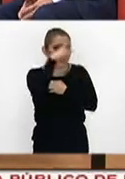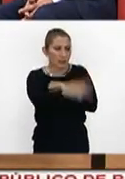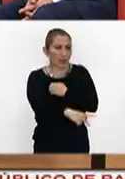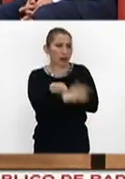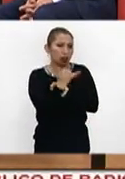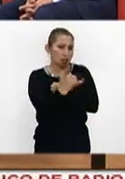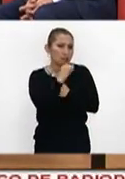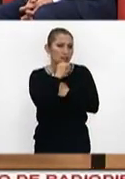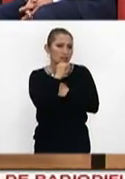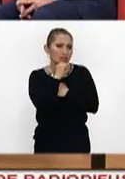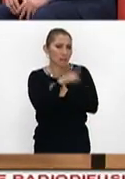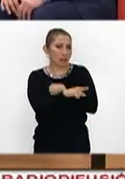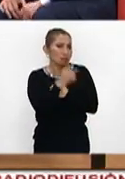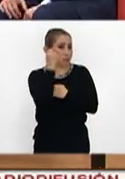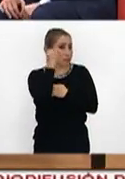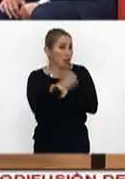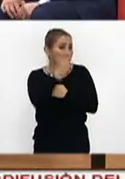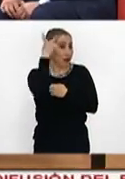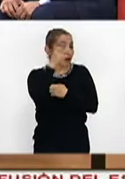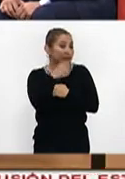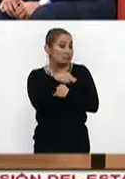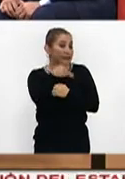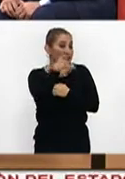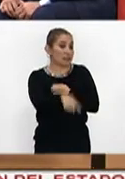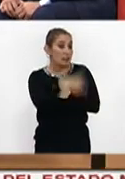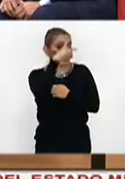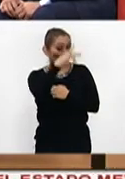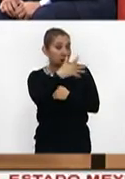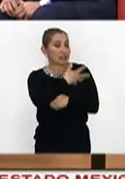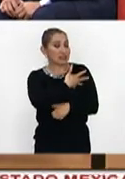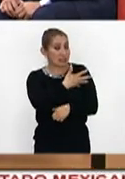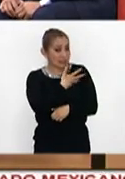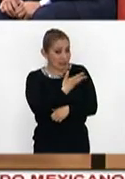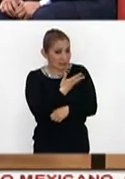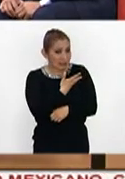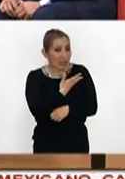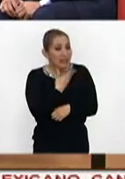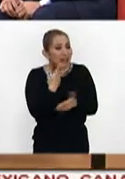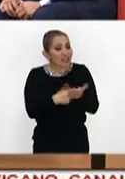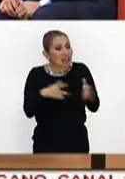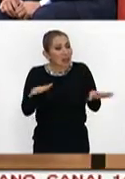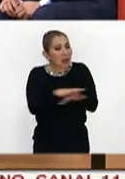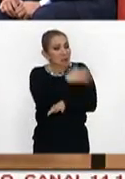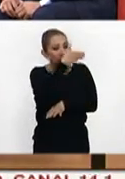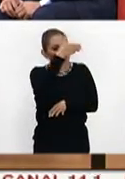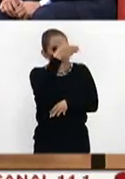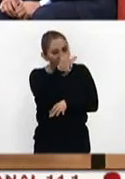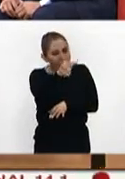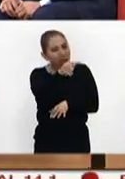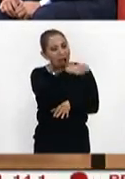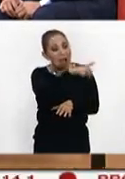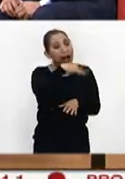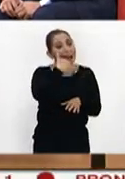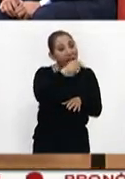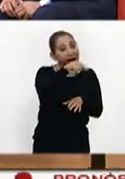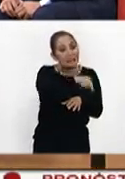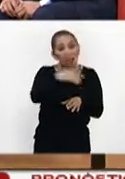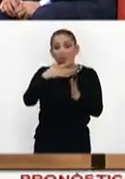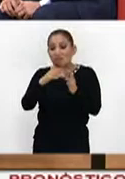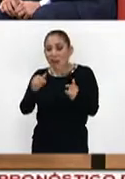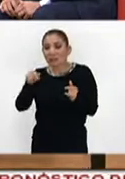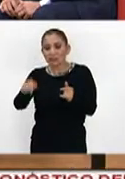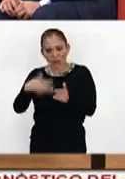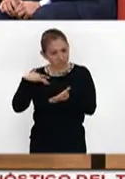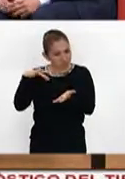México, y también pues no olvidemos el papel que México ha tenido dentro del cambio climático, donde tanto Alemania como